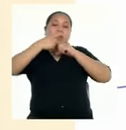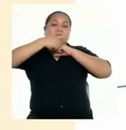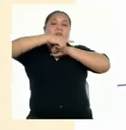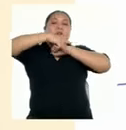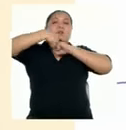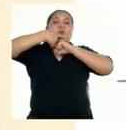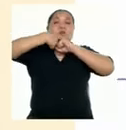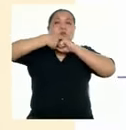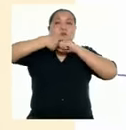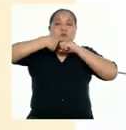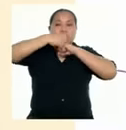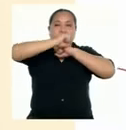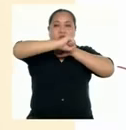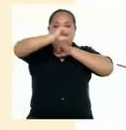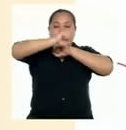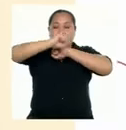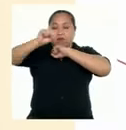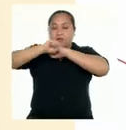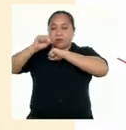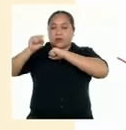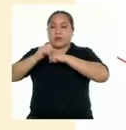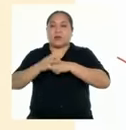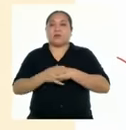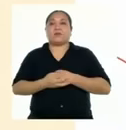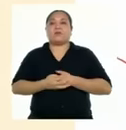difundirlo.